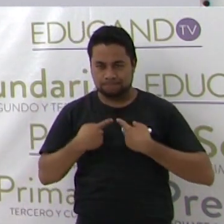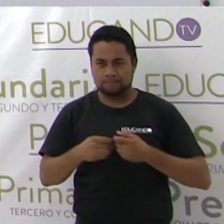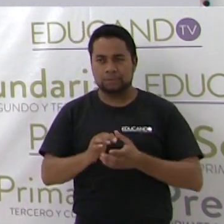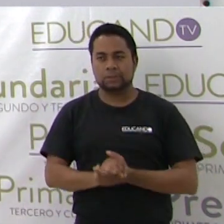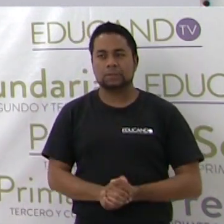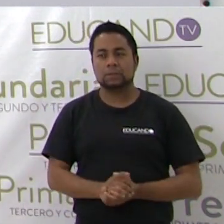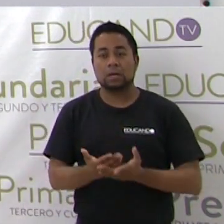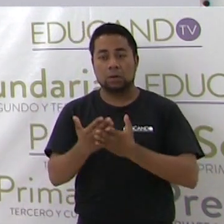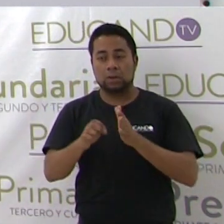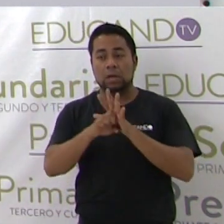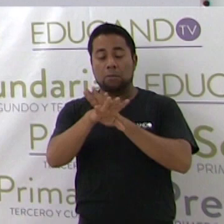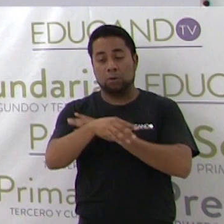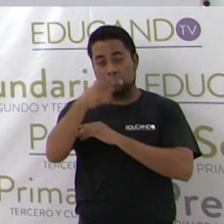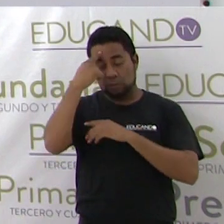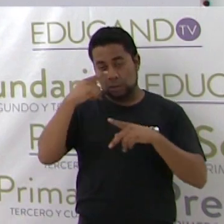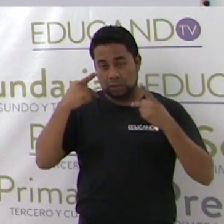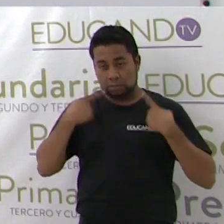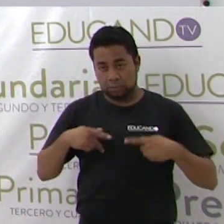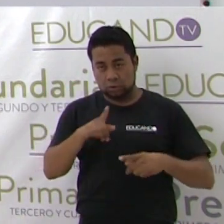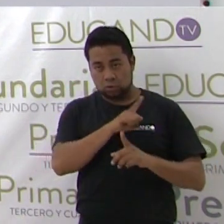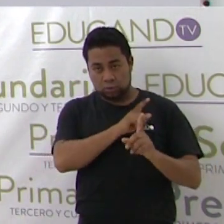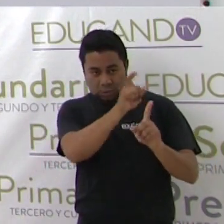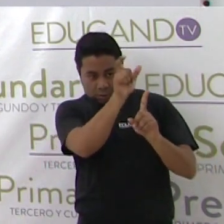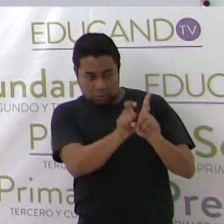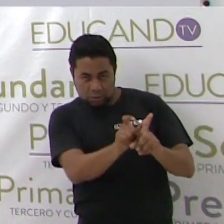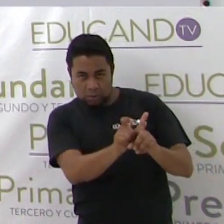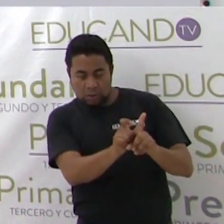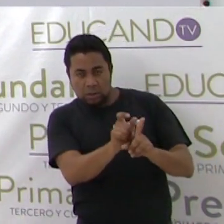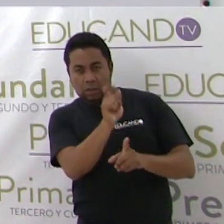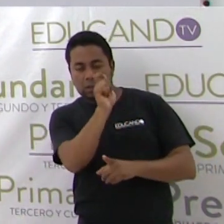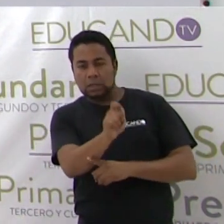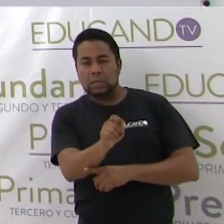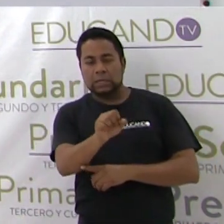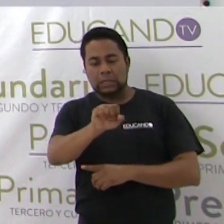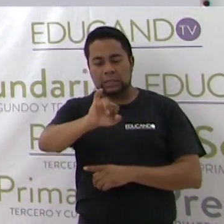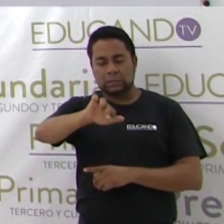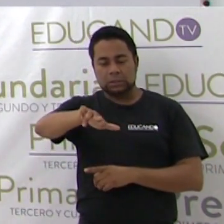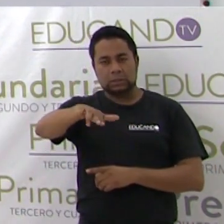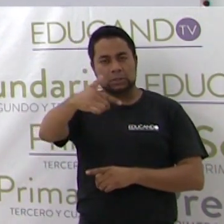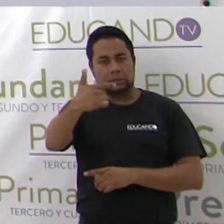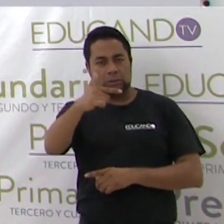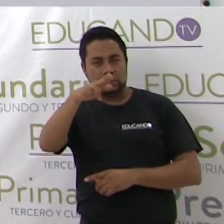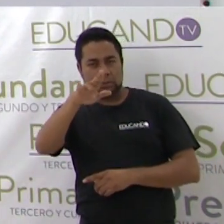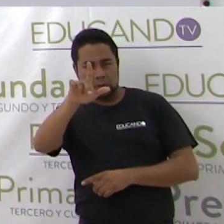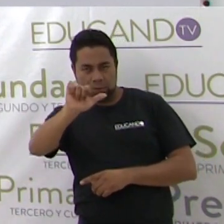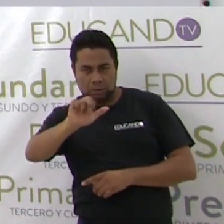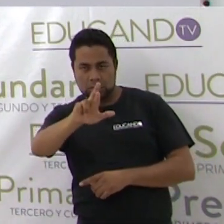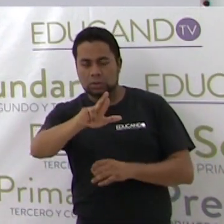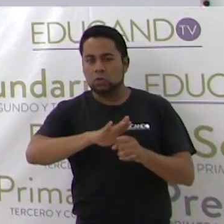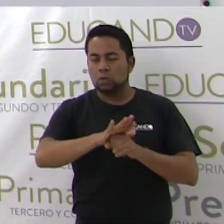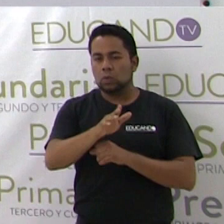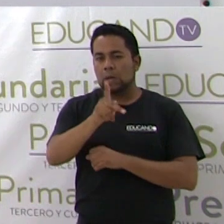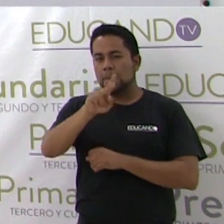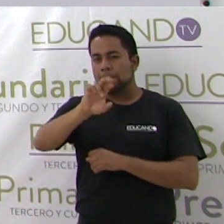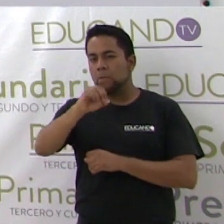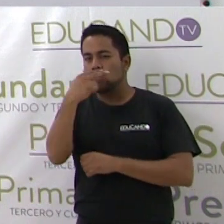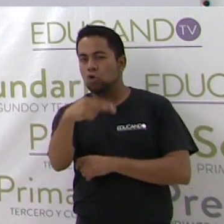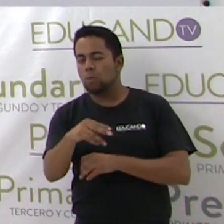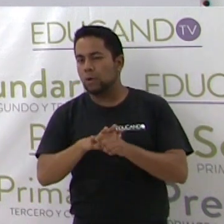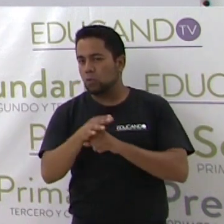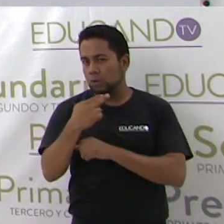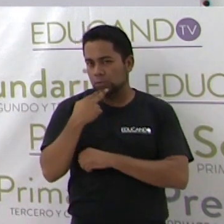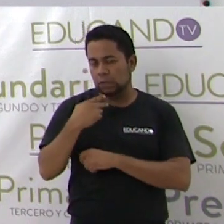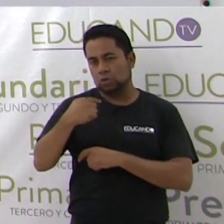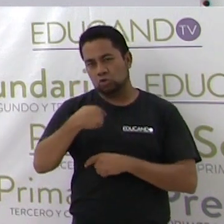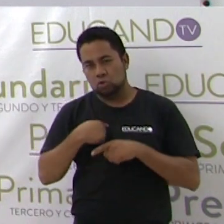el singular, niños y niñas, siempre vamos a hablar de qué tipo de pronombre personal. Ya hablamos